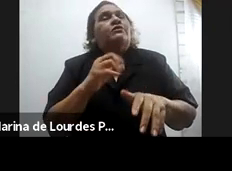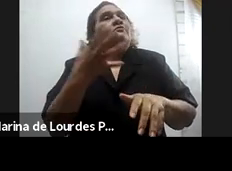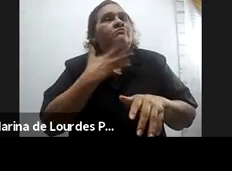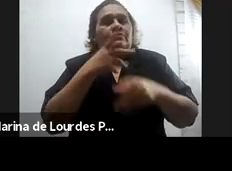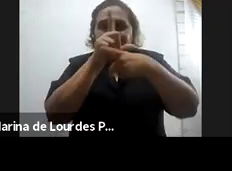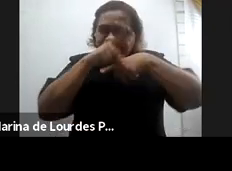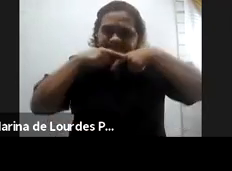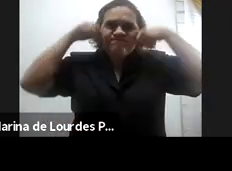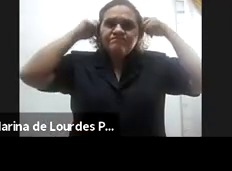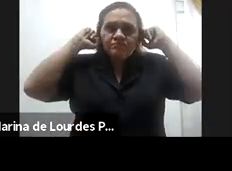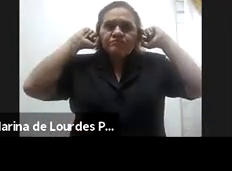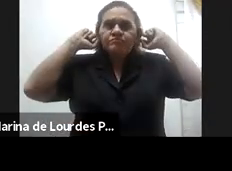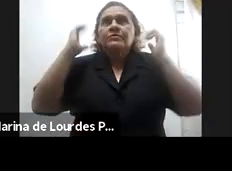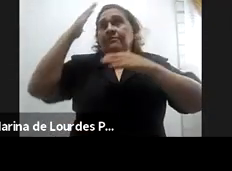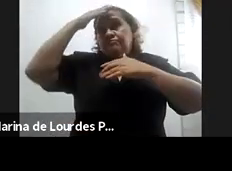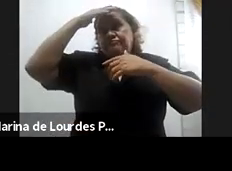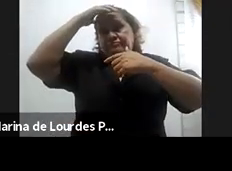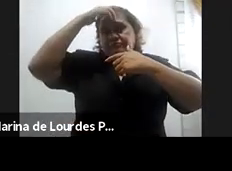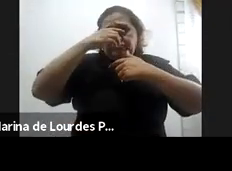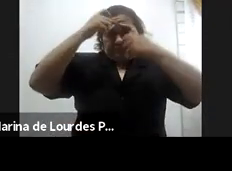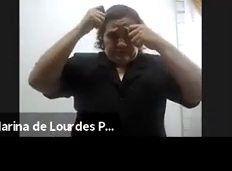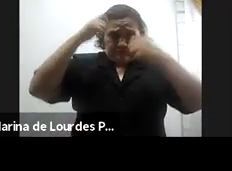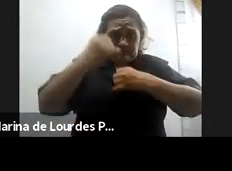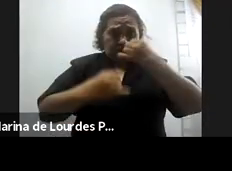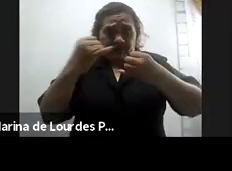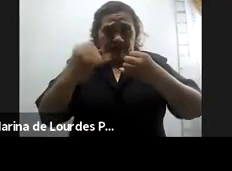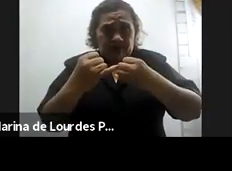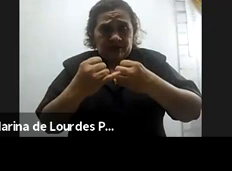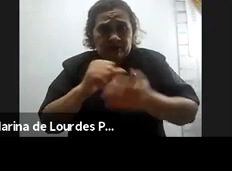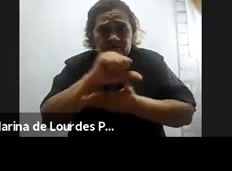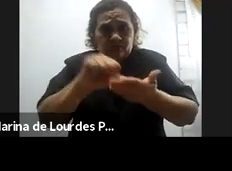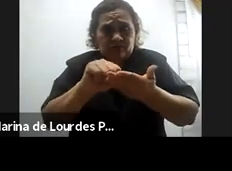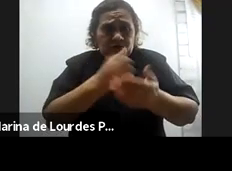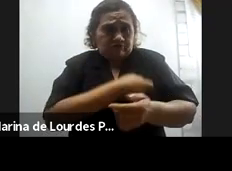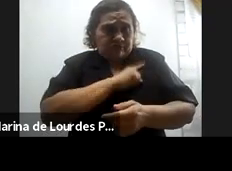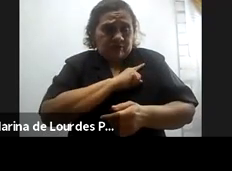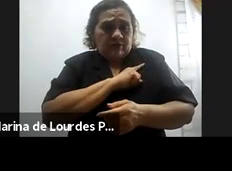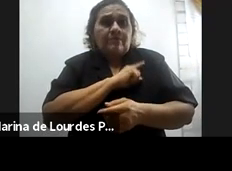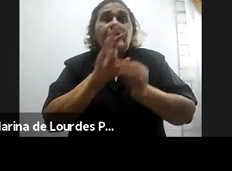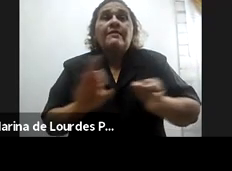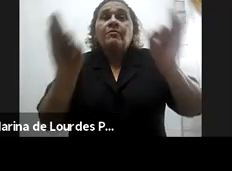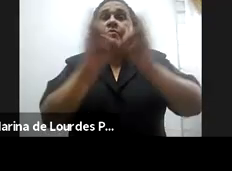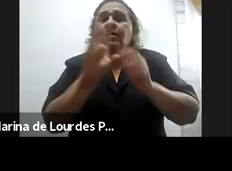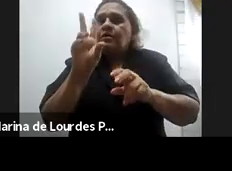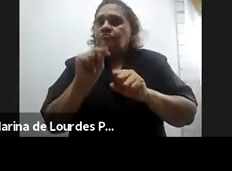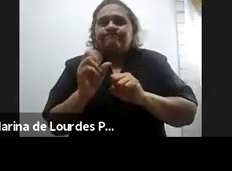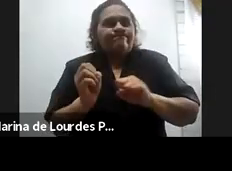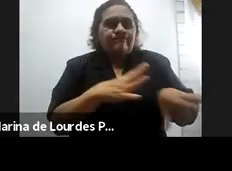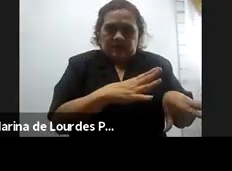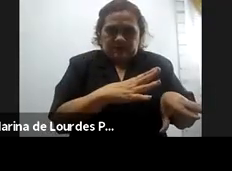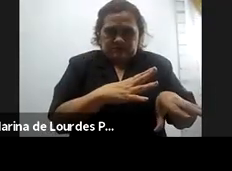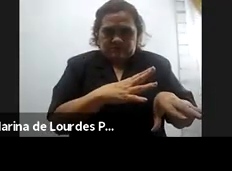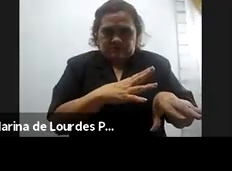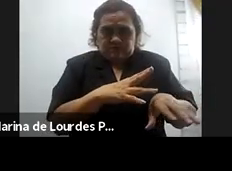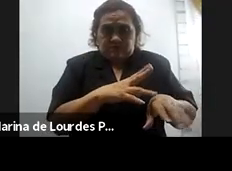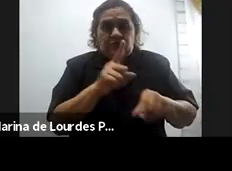cubrebocas, ponerse la careta y acudir a una unidad de salud. Es bien importante no dejarlo pasar. Un